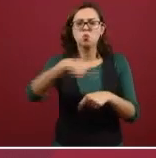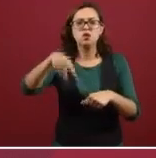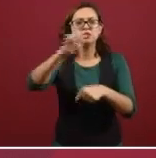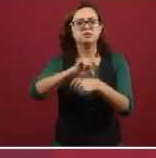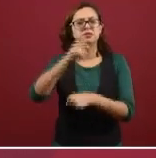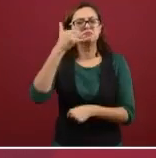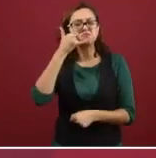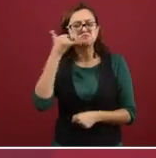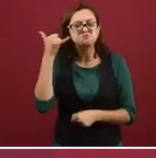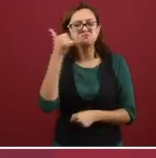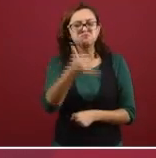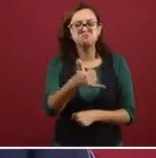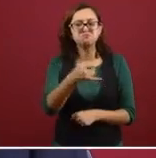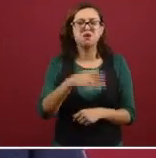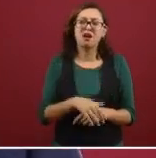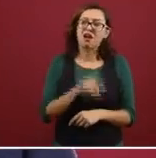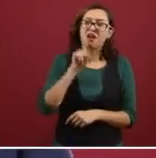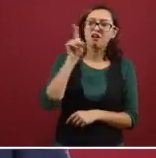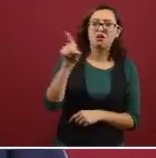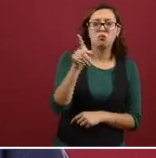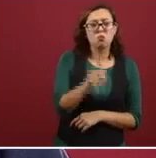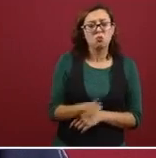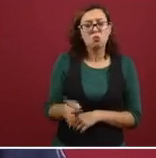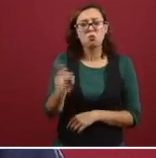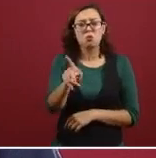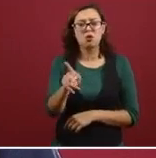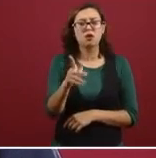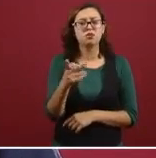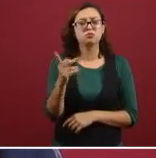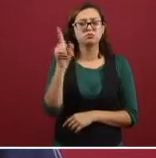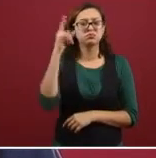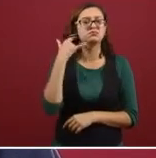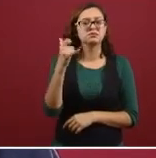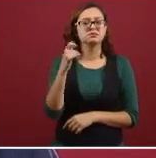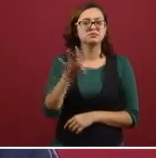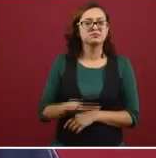hablan de un pueblo de California,